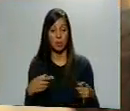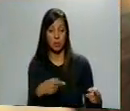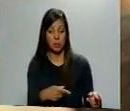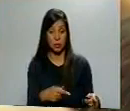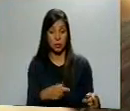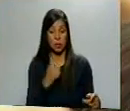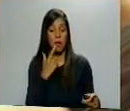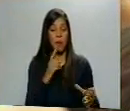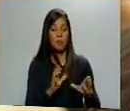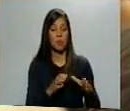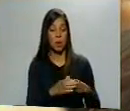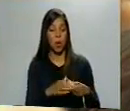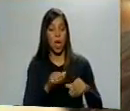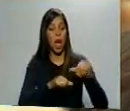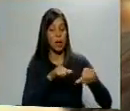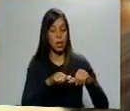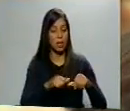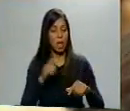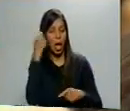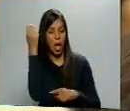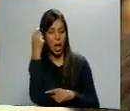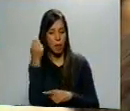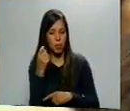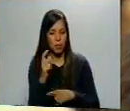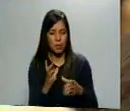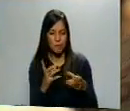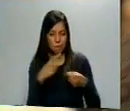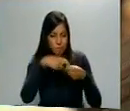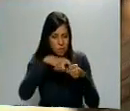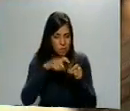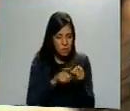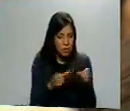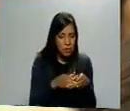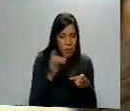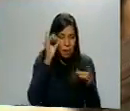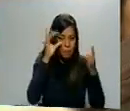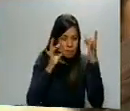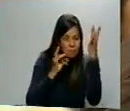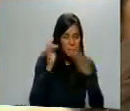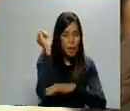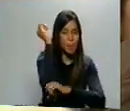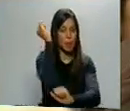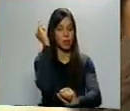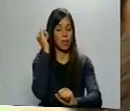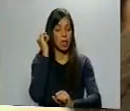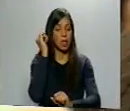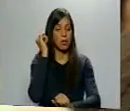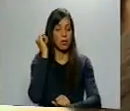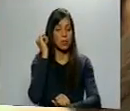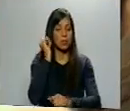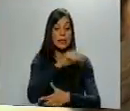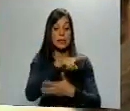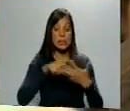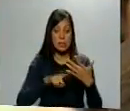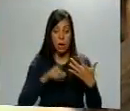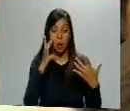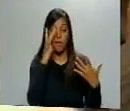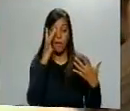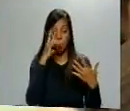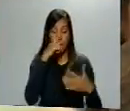a esta institución en una mafia de delincuentes. El 5 de febrero del